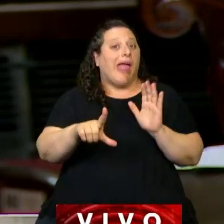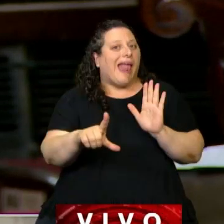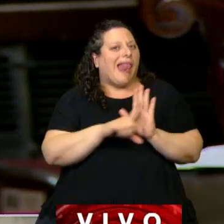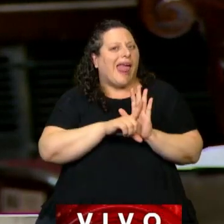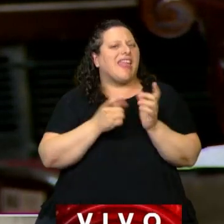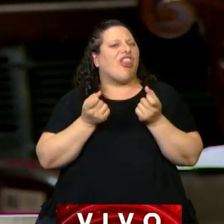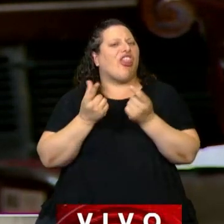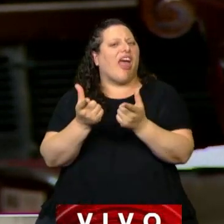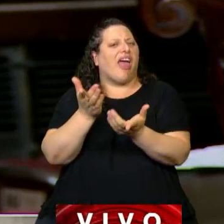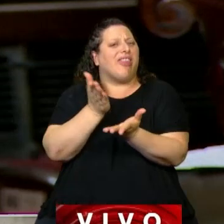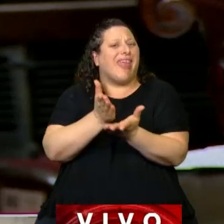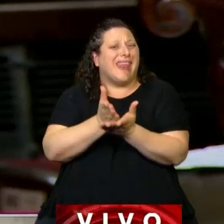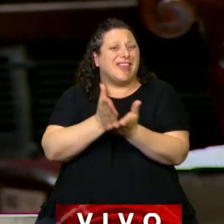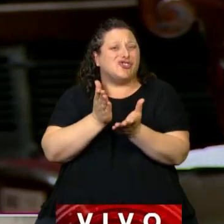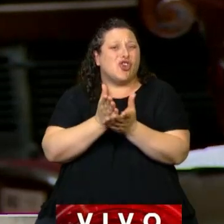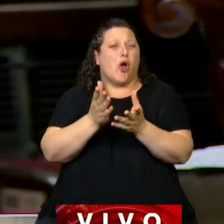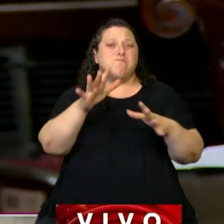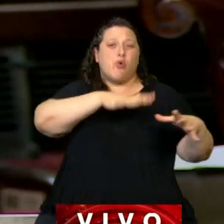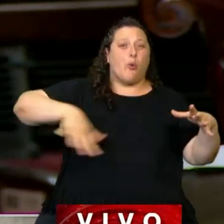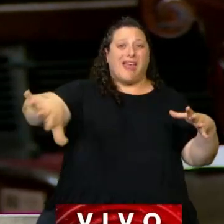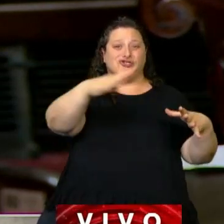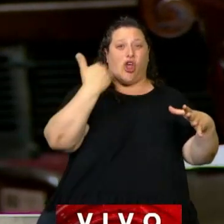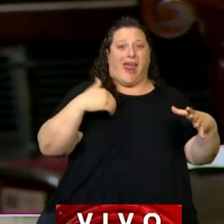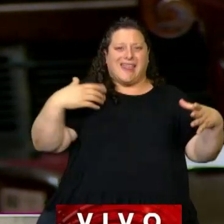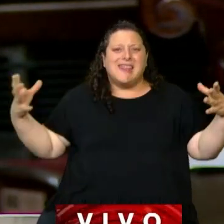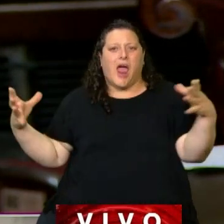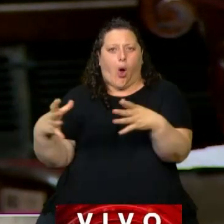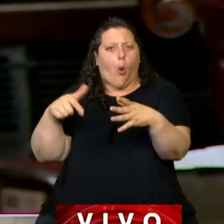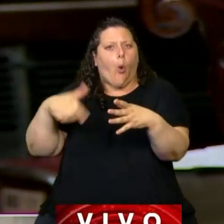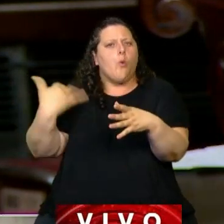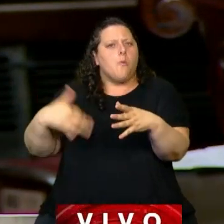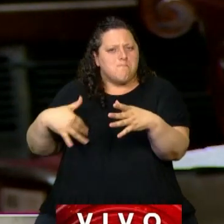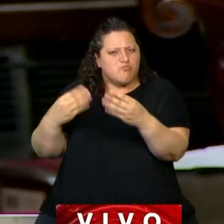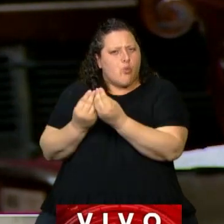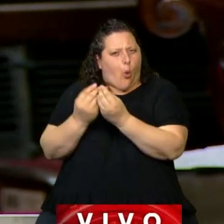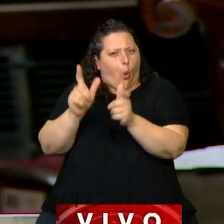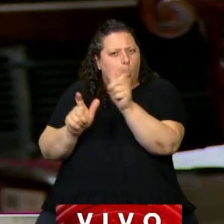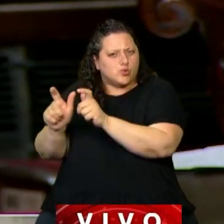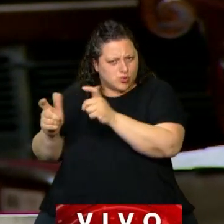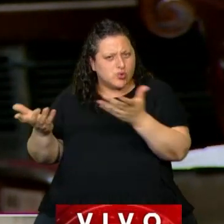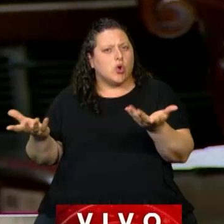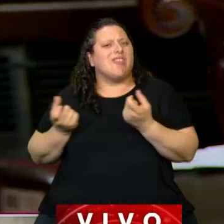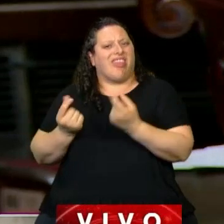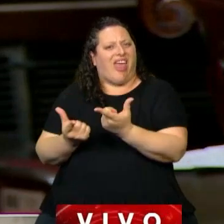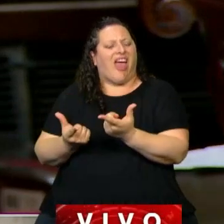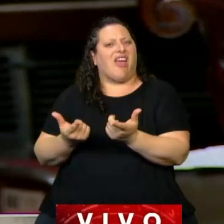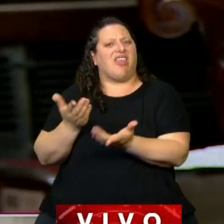da derecho a una gran parte de la población argentina. Estamos hablando de